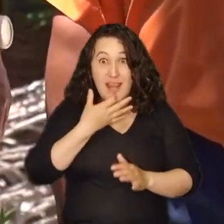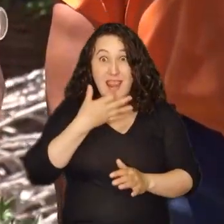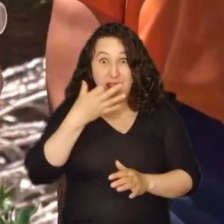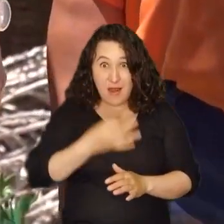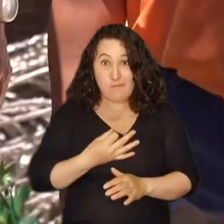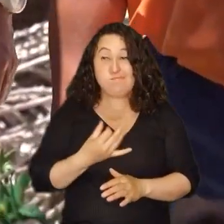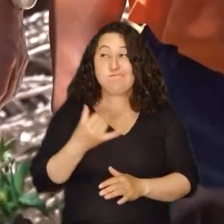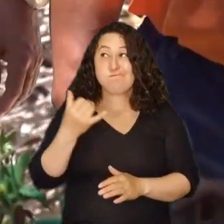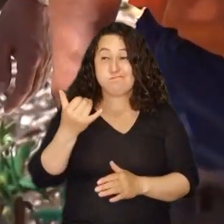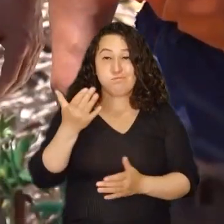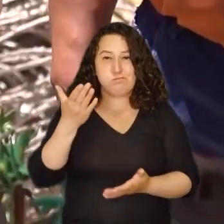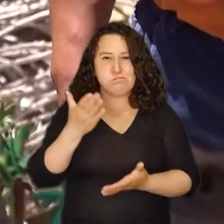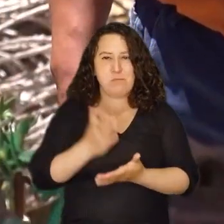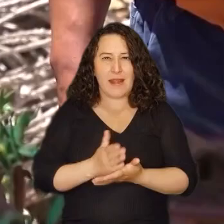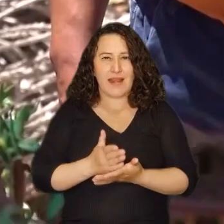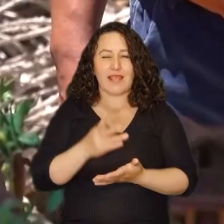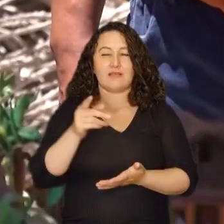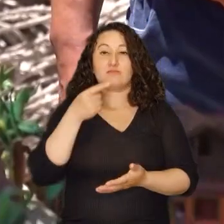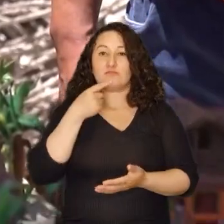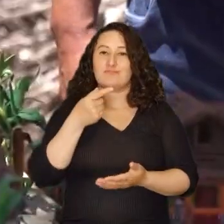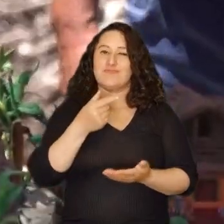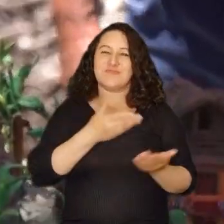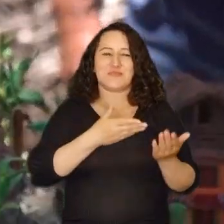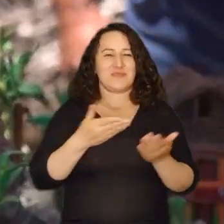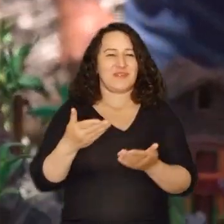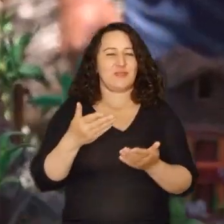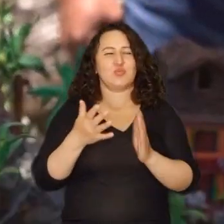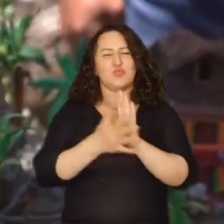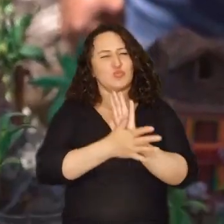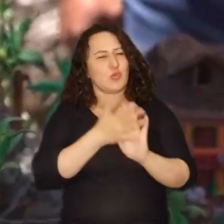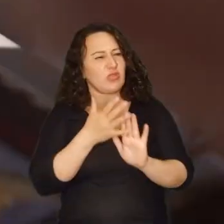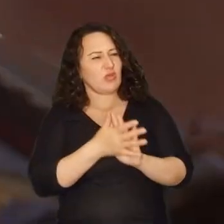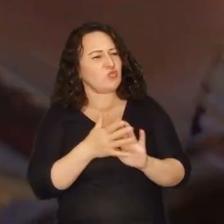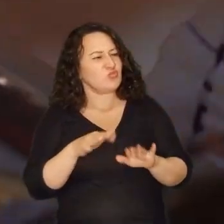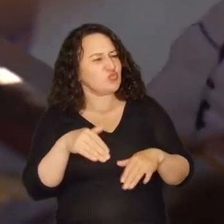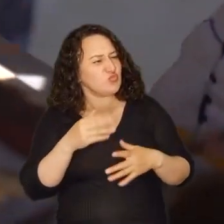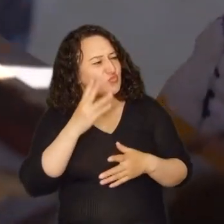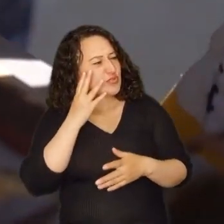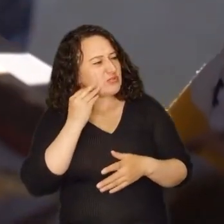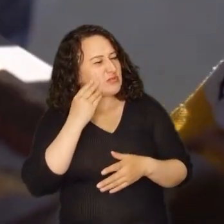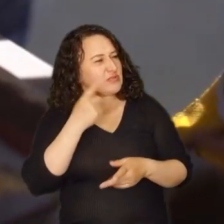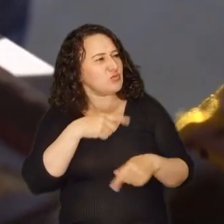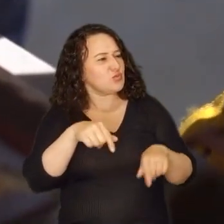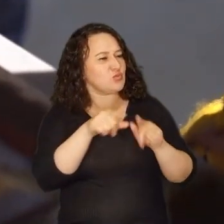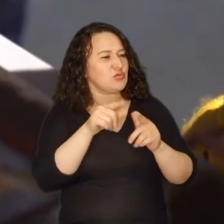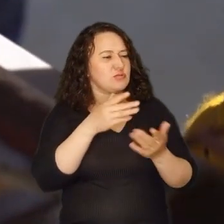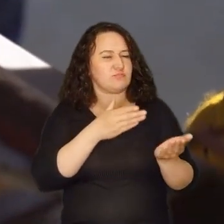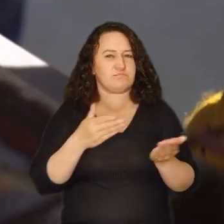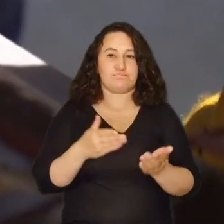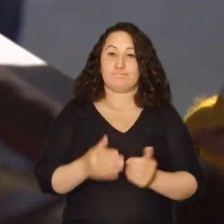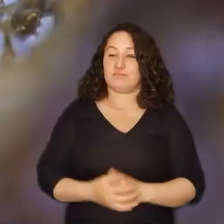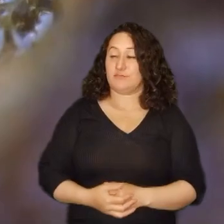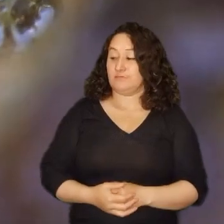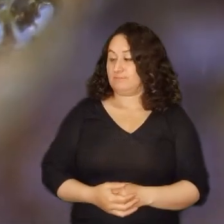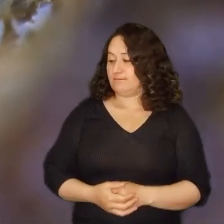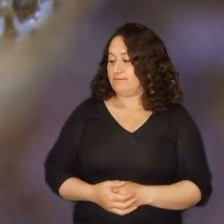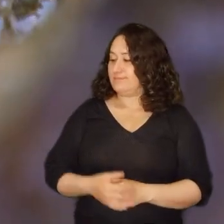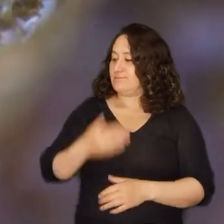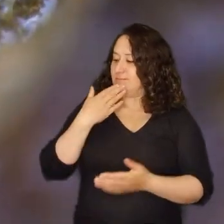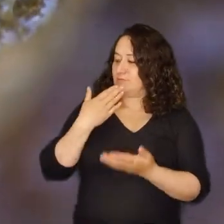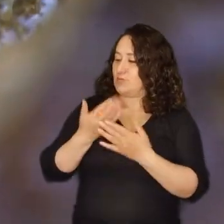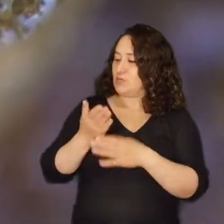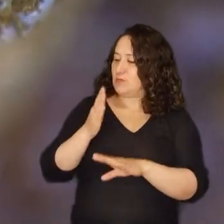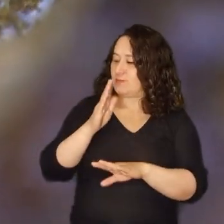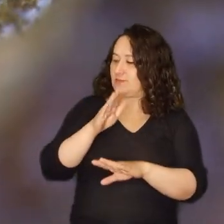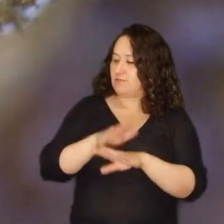real, porque acá se está haciendo panela. Bienvenidos al ICA Comunica. Julio César, cuéntanos cuál es la experiencia que traen a este mercado. Bueno,